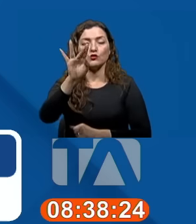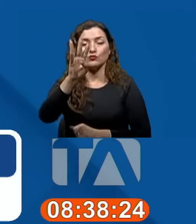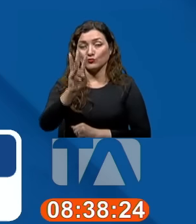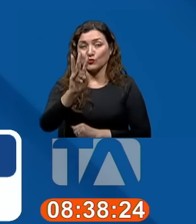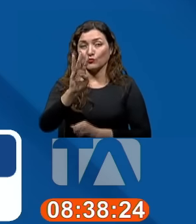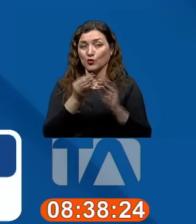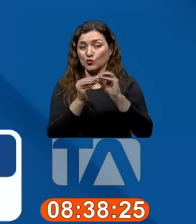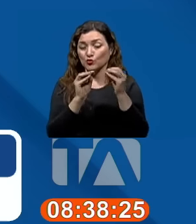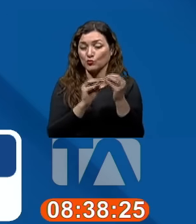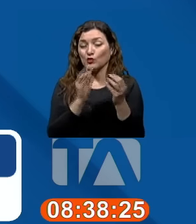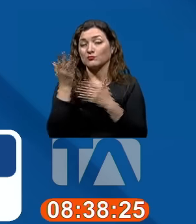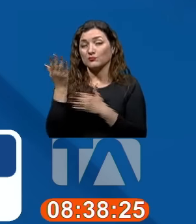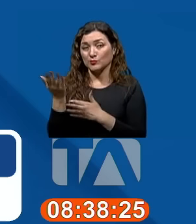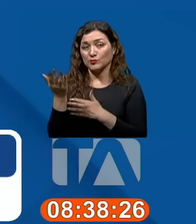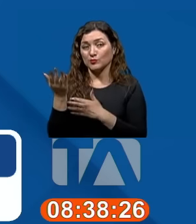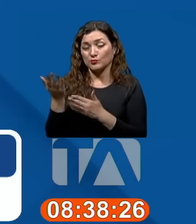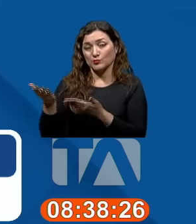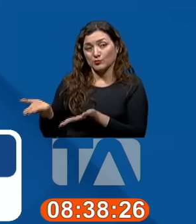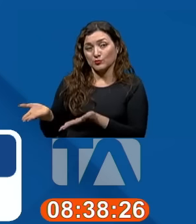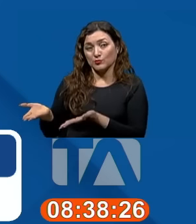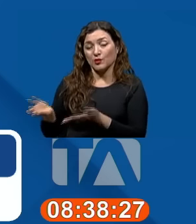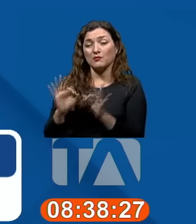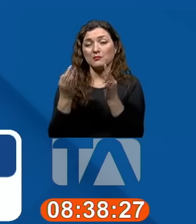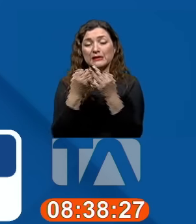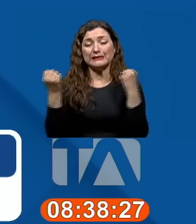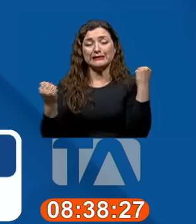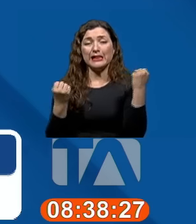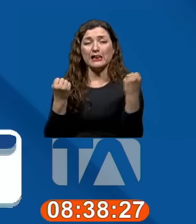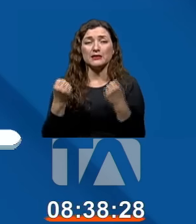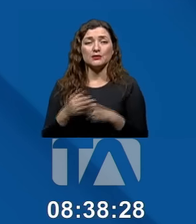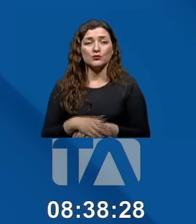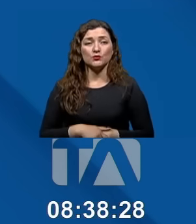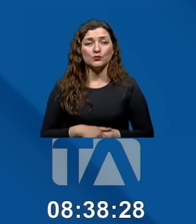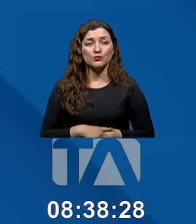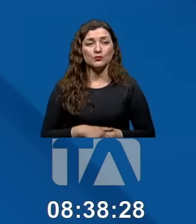1-800-335-486. El número se encuentra en su pantalla. Su familia está desesperada.